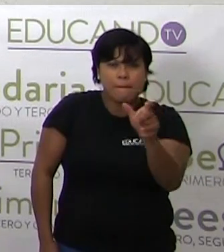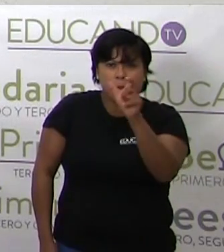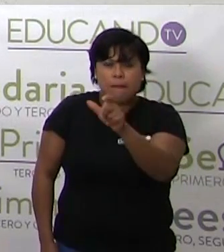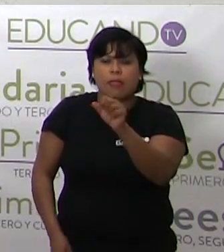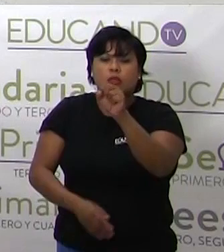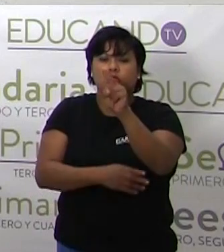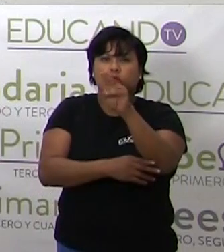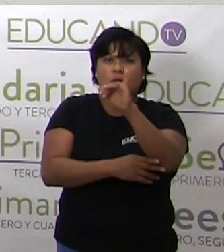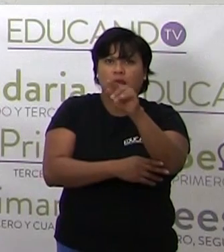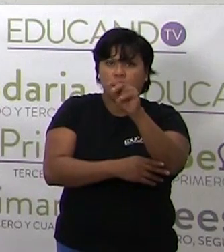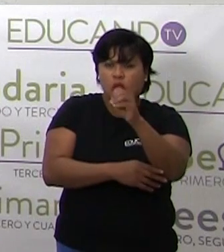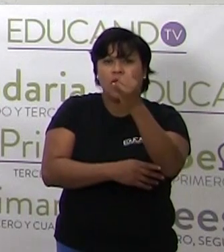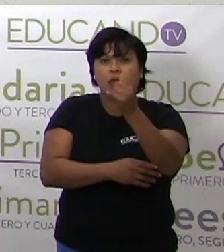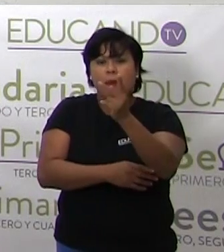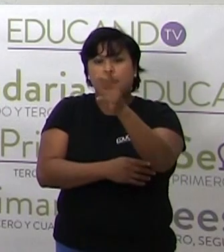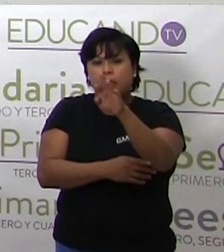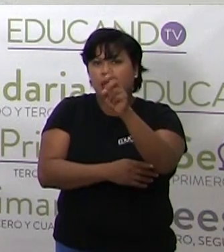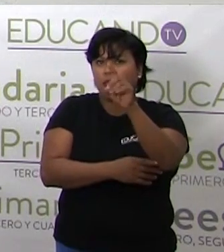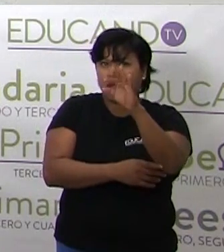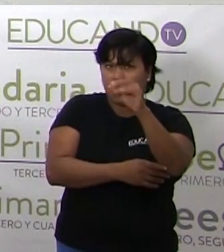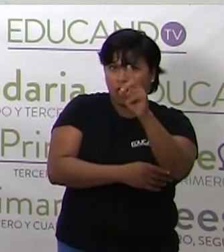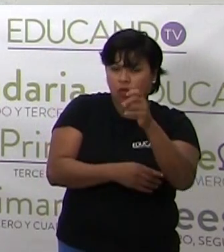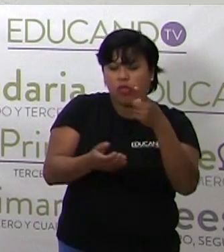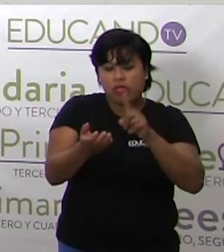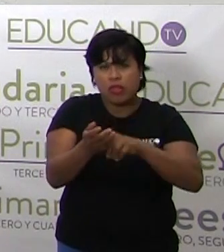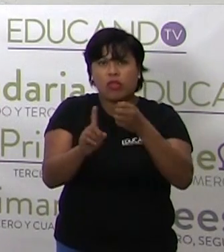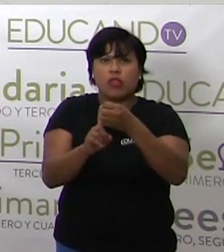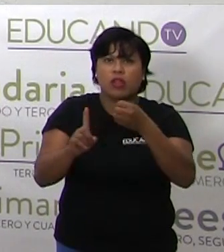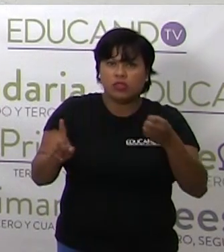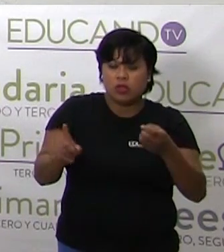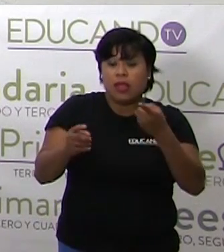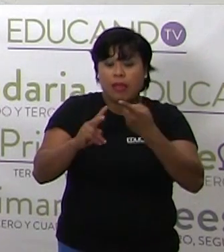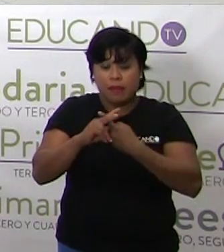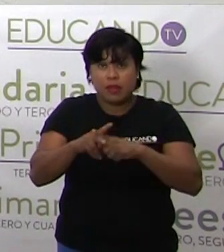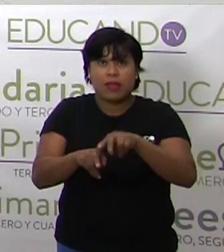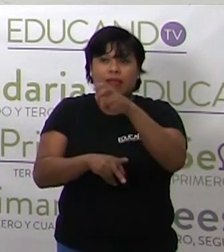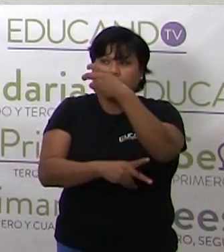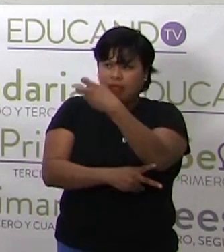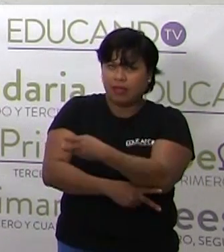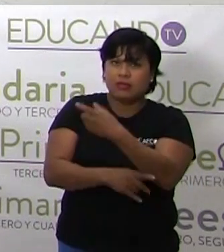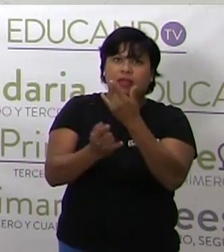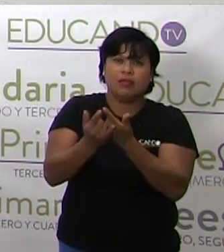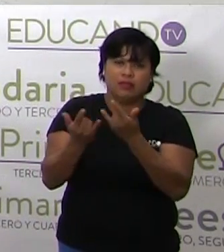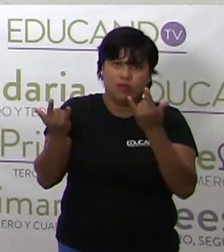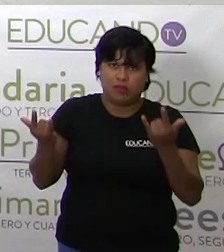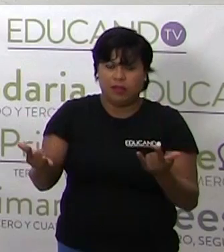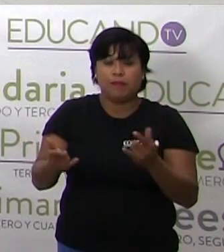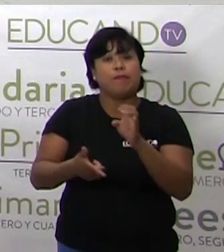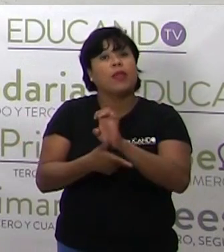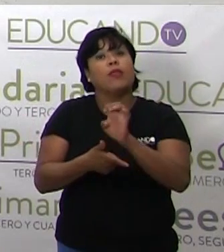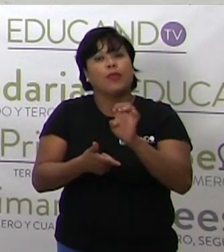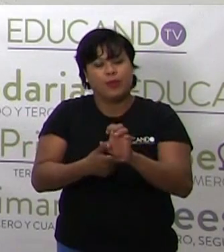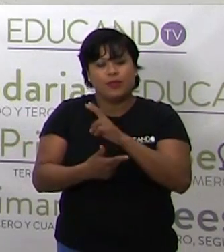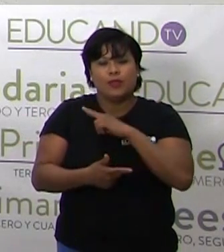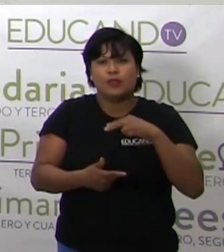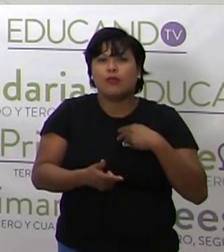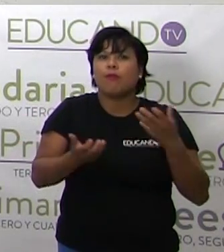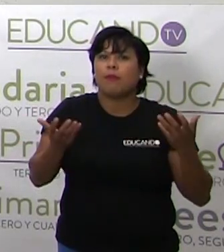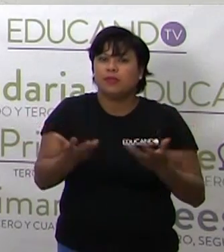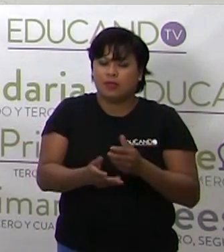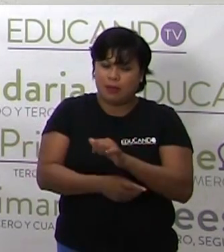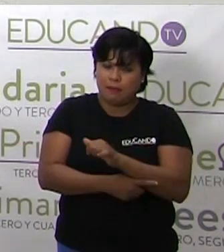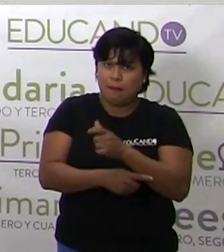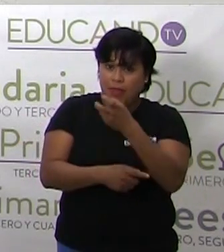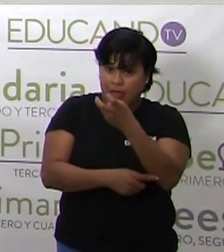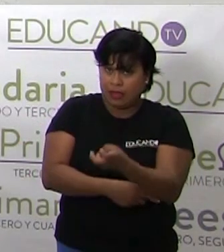y el predicado dentro de una oración a partir de esta historia. Entonces vamos a hacer lo siguiente.